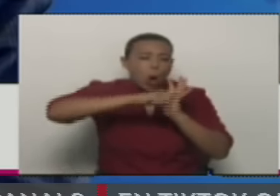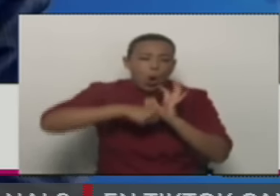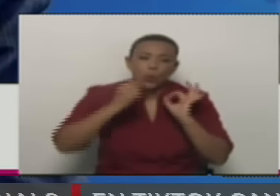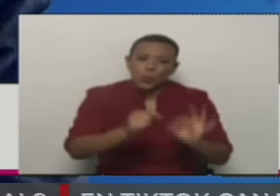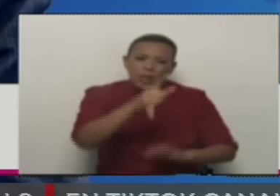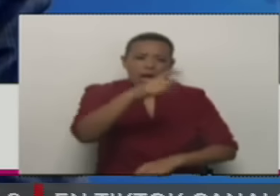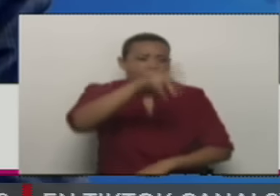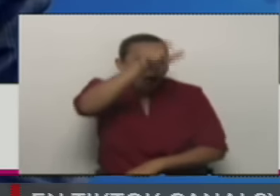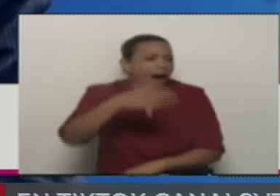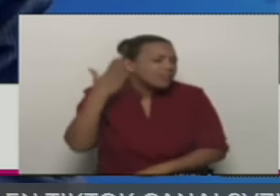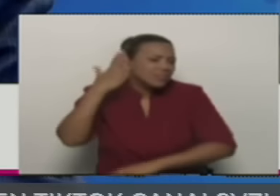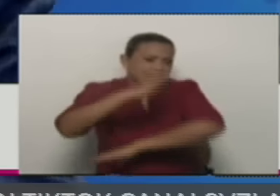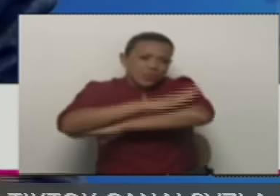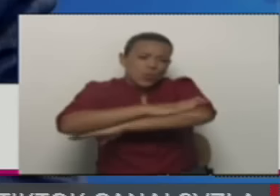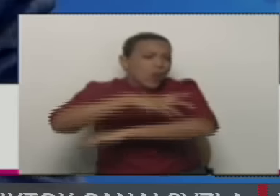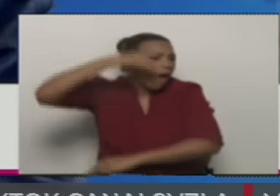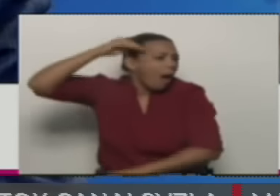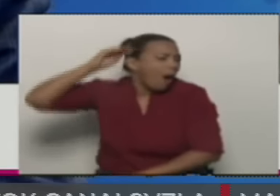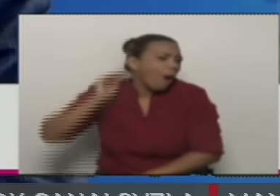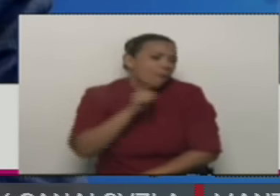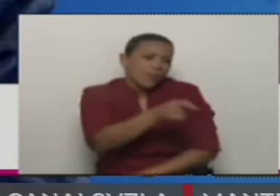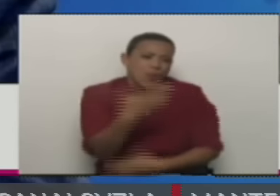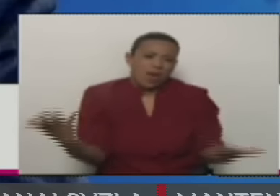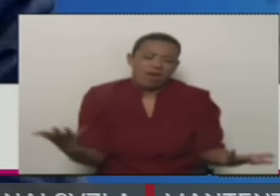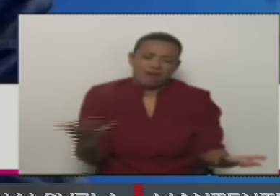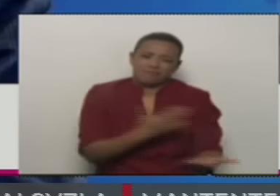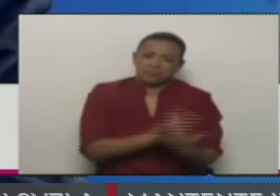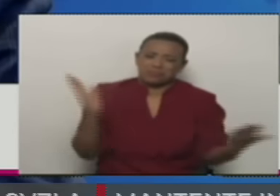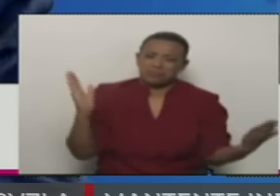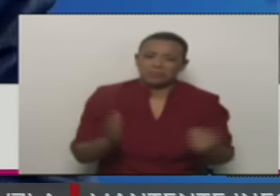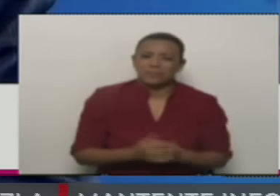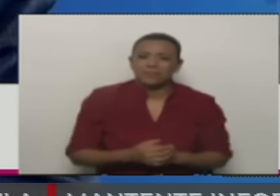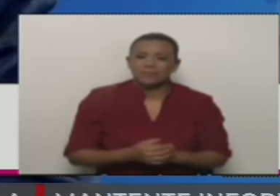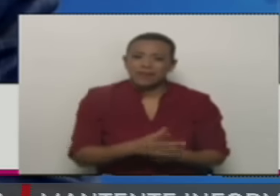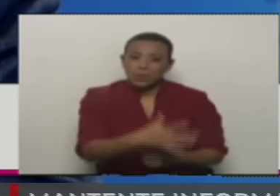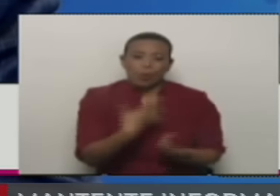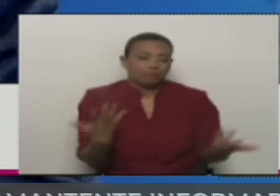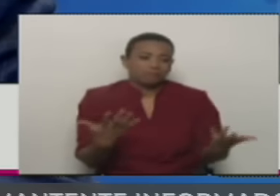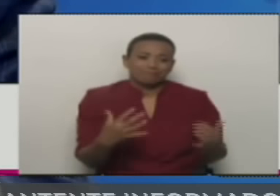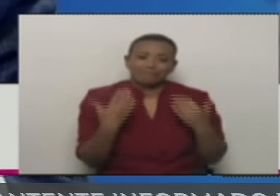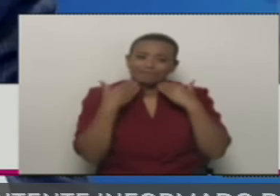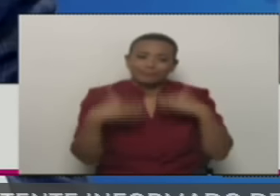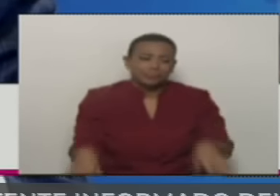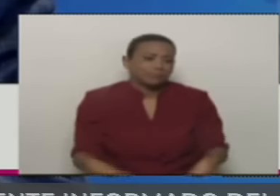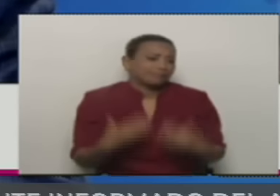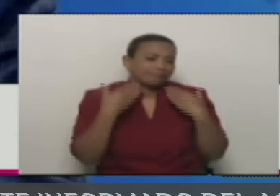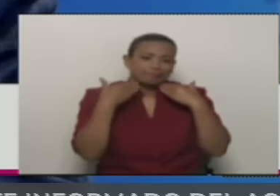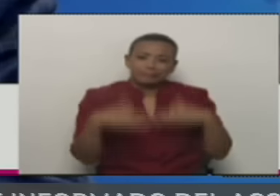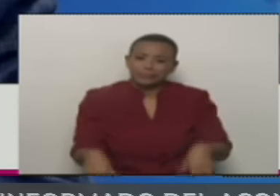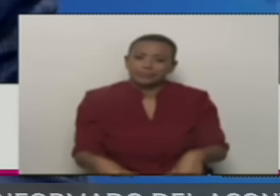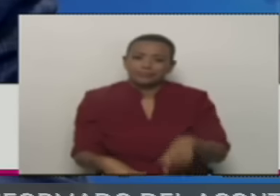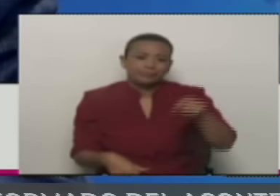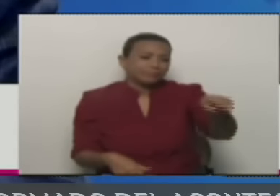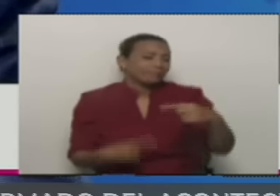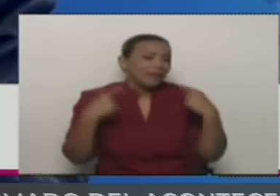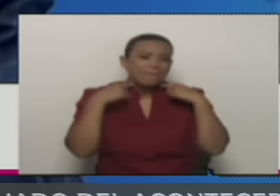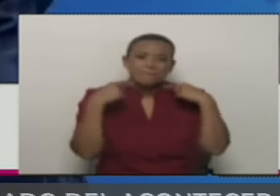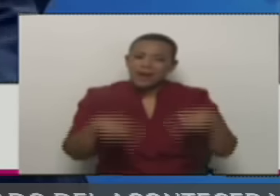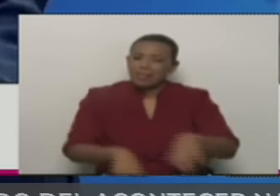de la Sayona para tratar de llevarse a lo peor del chavismo, que quedó nocao. La Sayona quedó